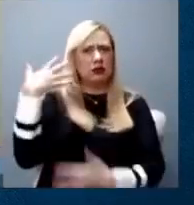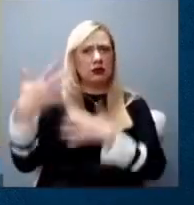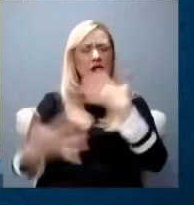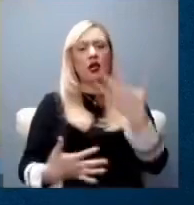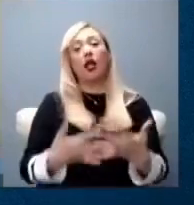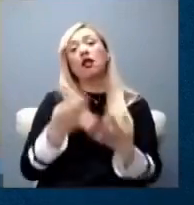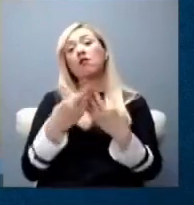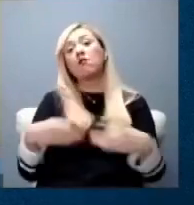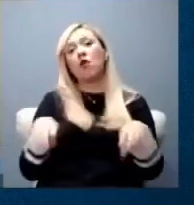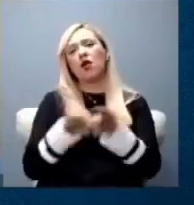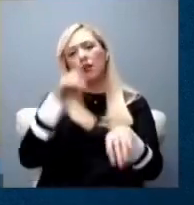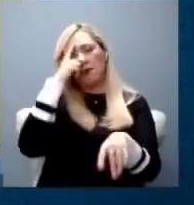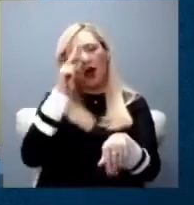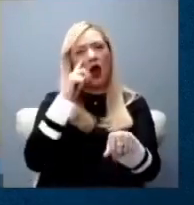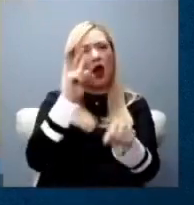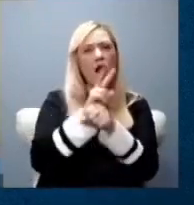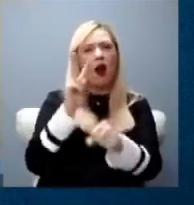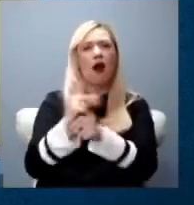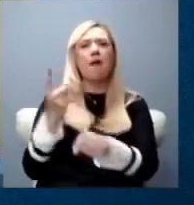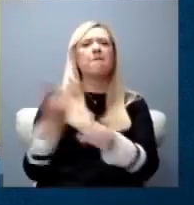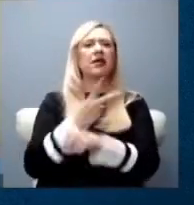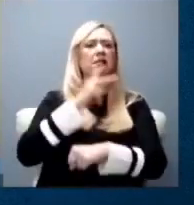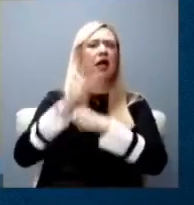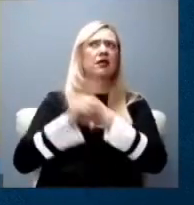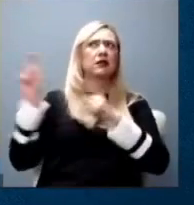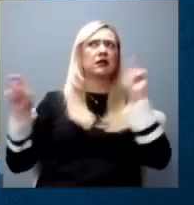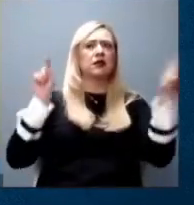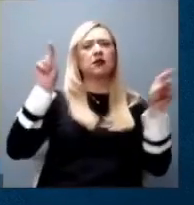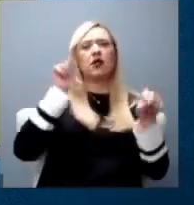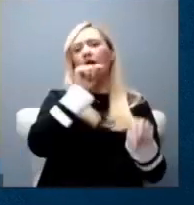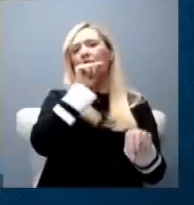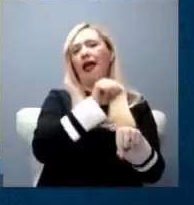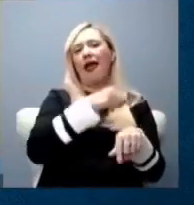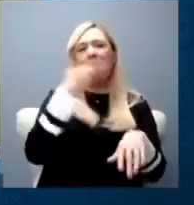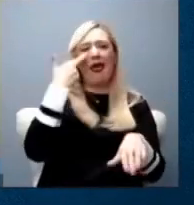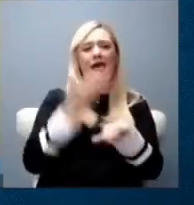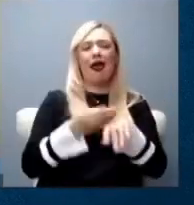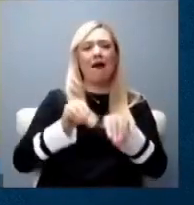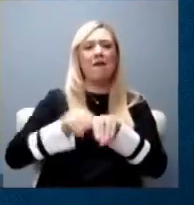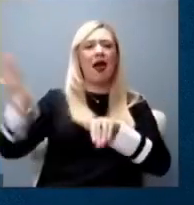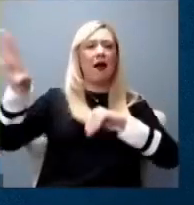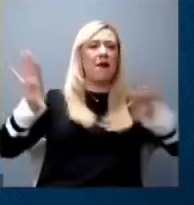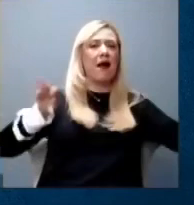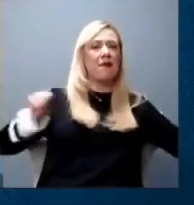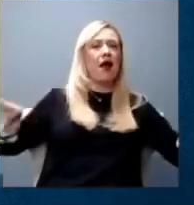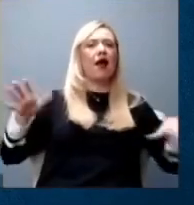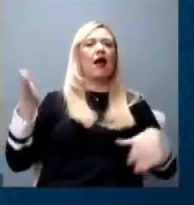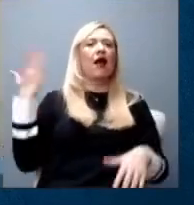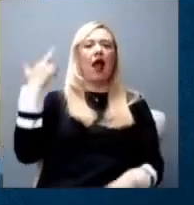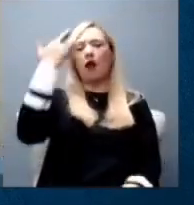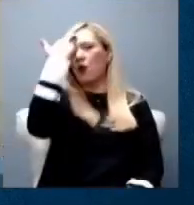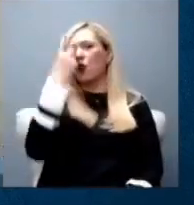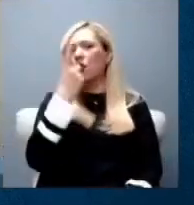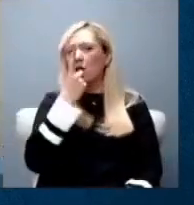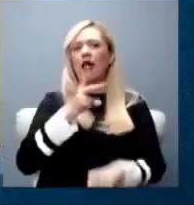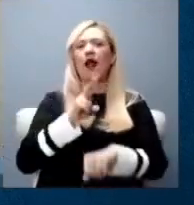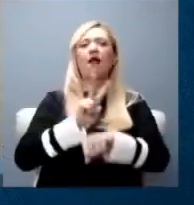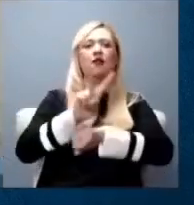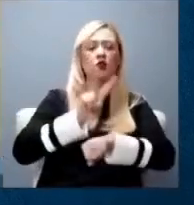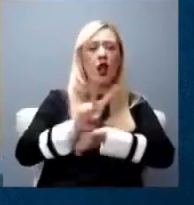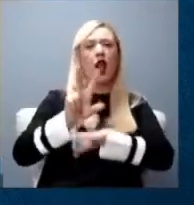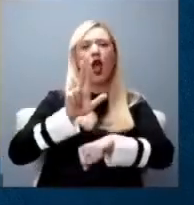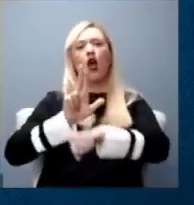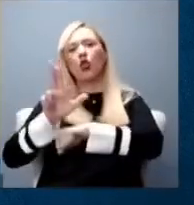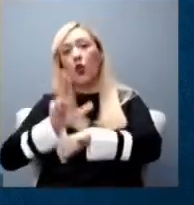seguimiento a informes de países que ha publicado la Comisión, como pasó en República Dominicana, en Nicaragua, Venezuela, en Honduras. Entonces